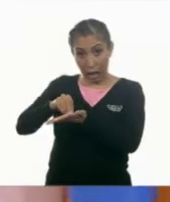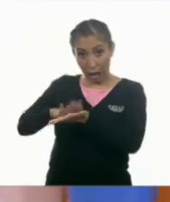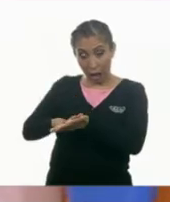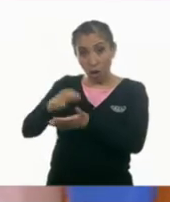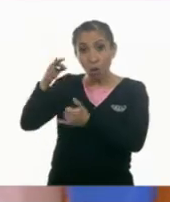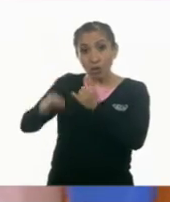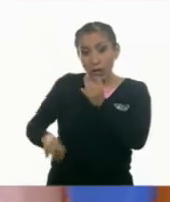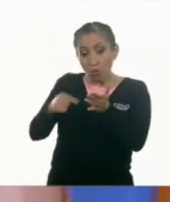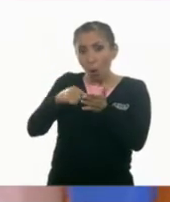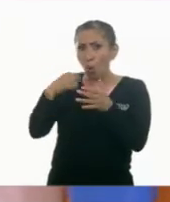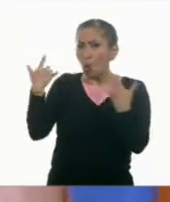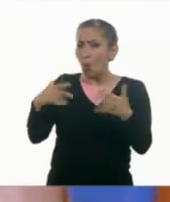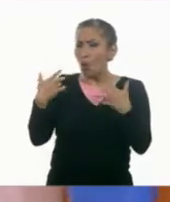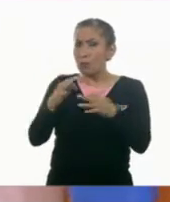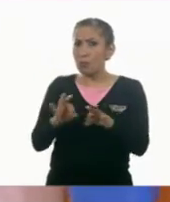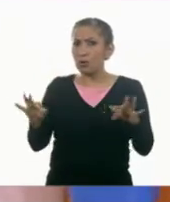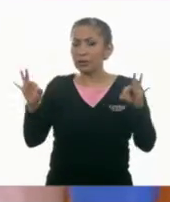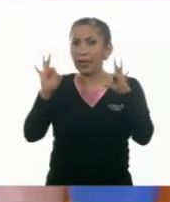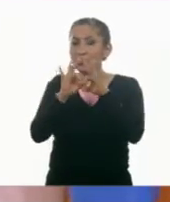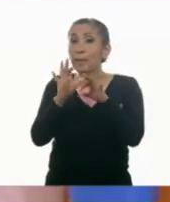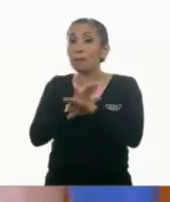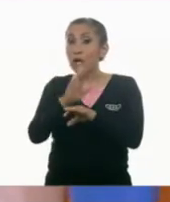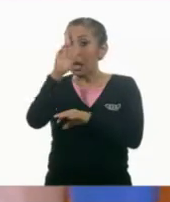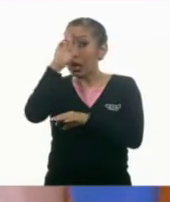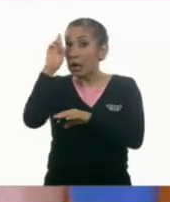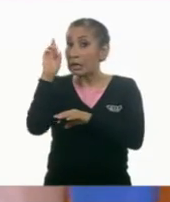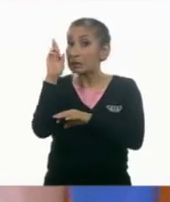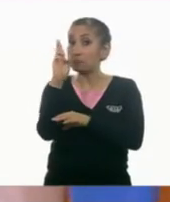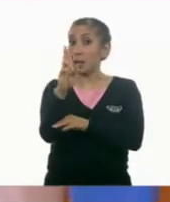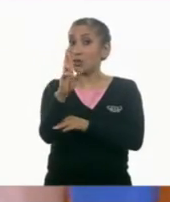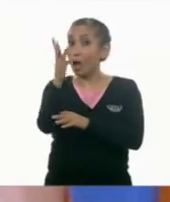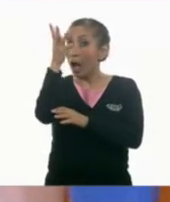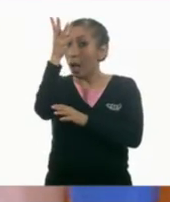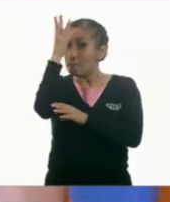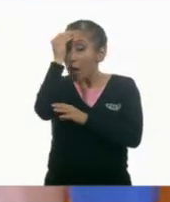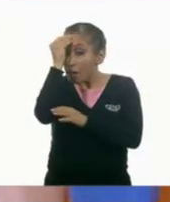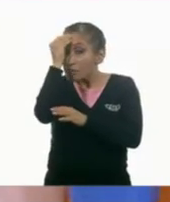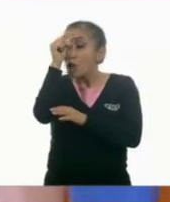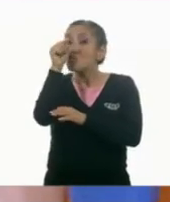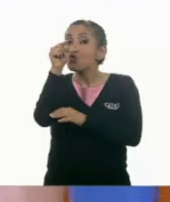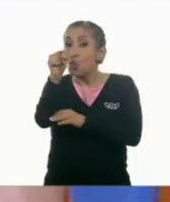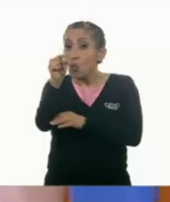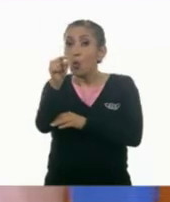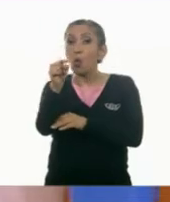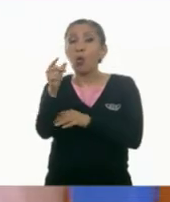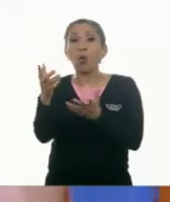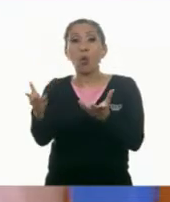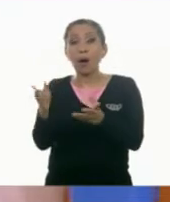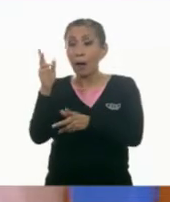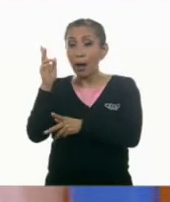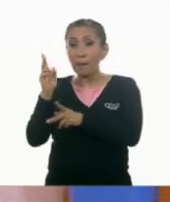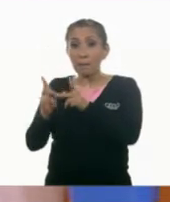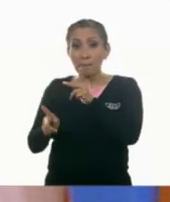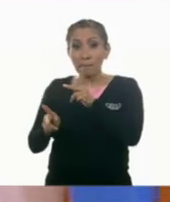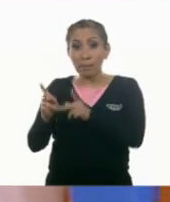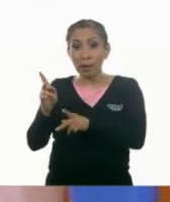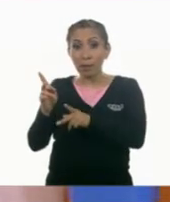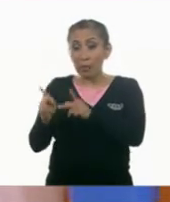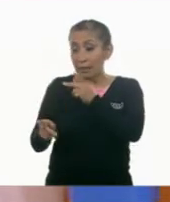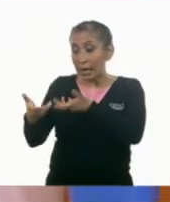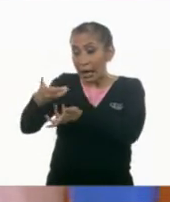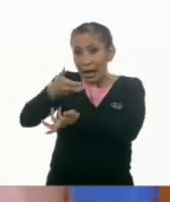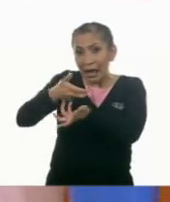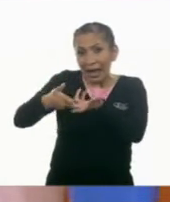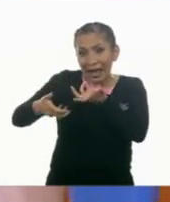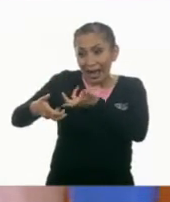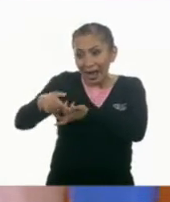este último punto es muy valioso, porque ser respetuoso y aprender a practicar, a platicar siempre con las demás y